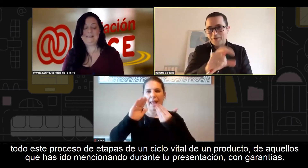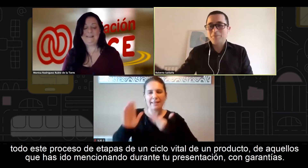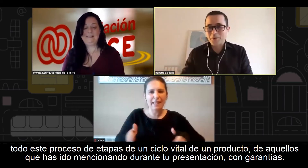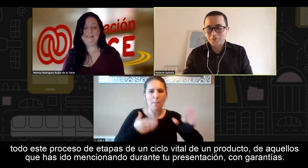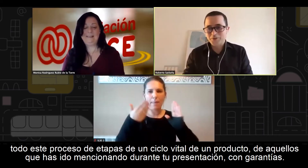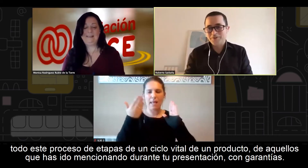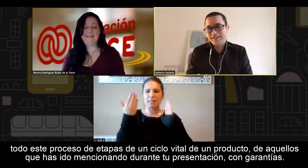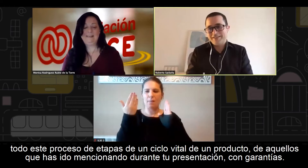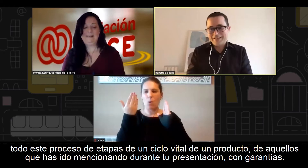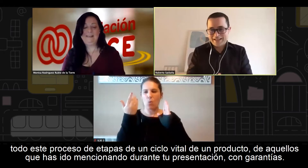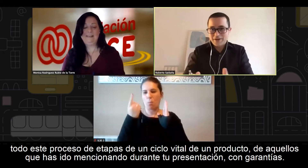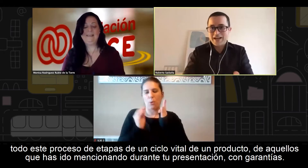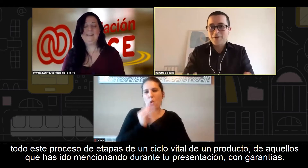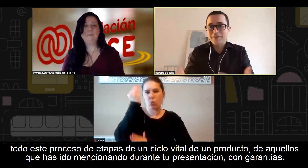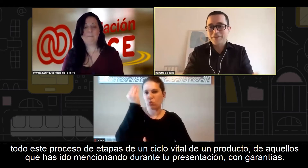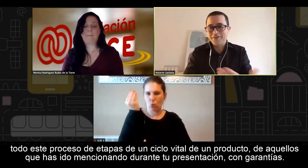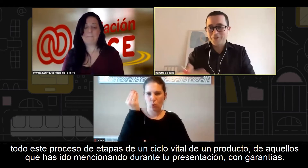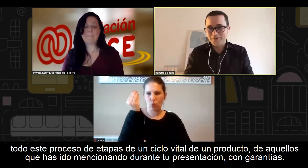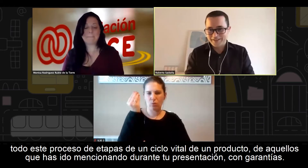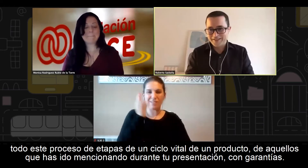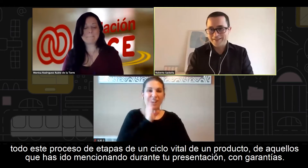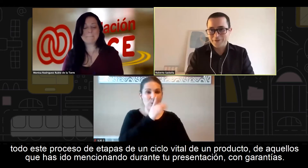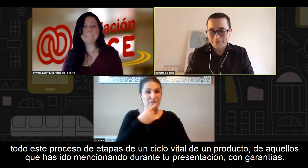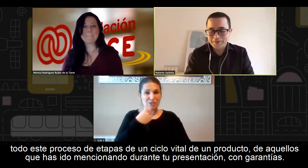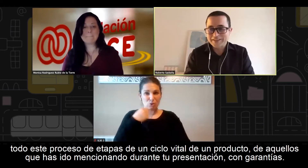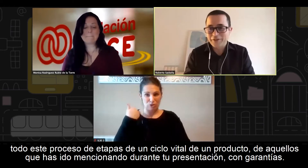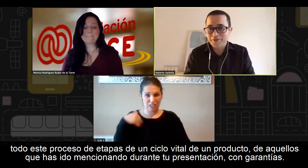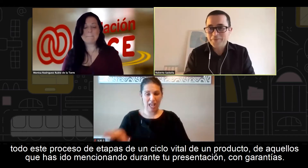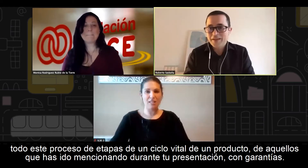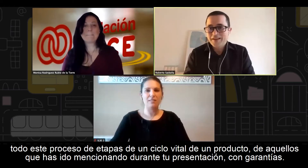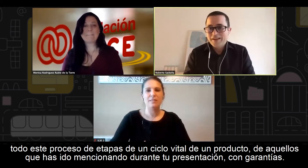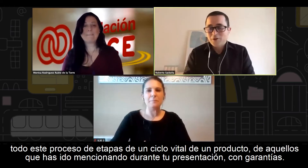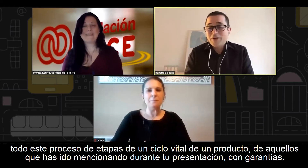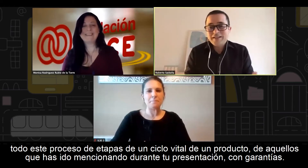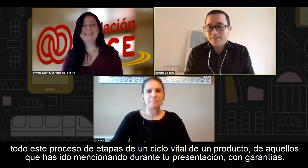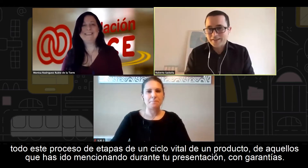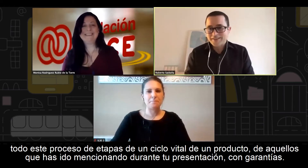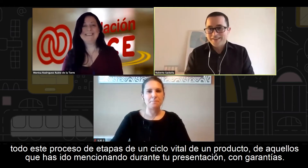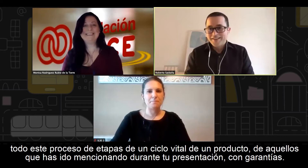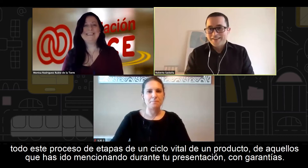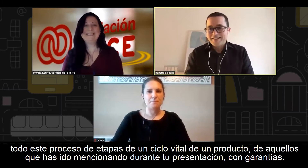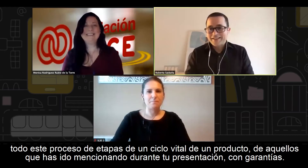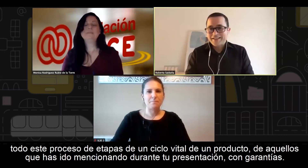de un producto, de aquellos que has ido mencionando durante tu presentación, con garantías.